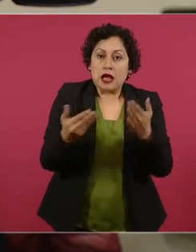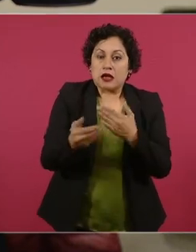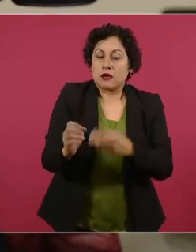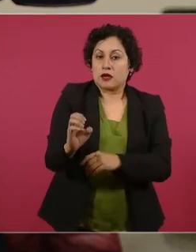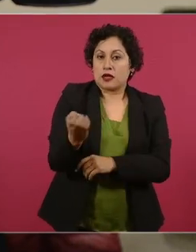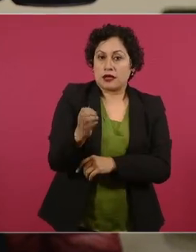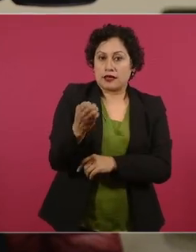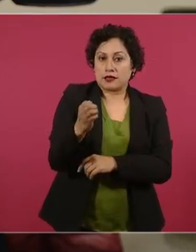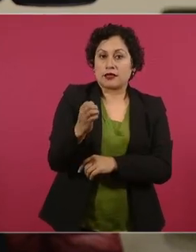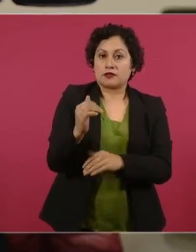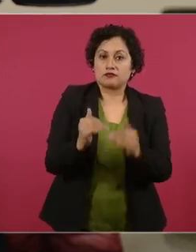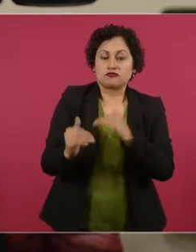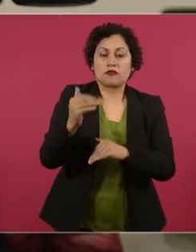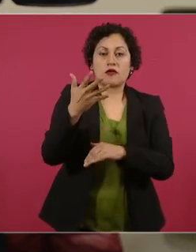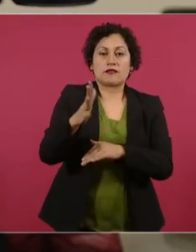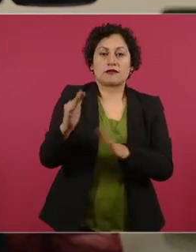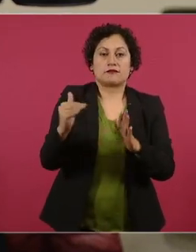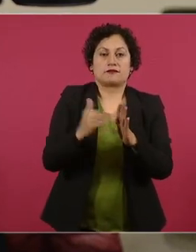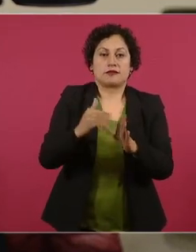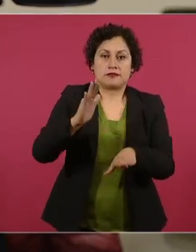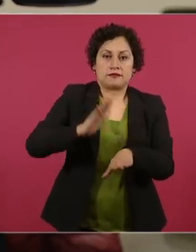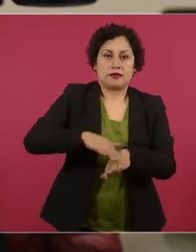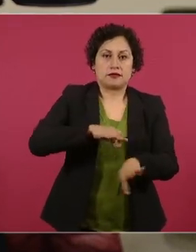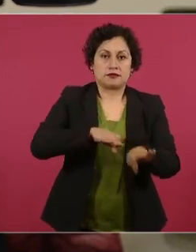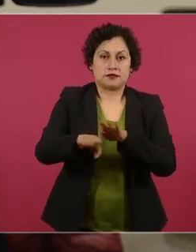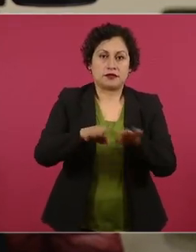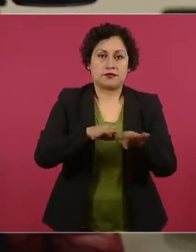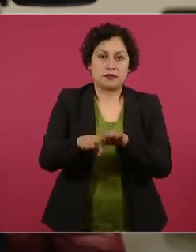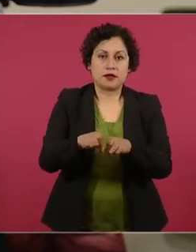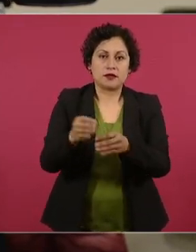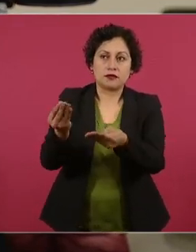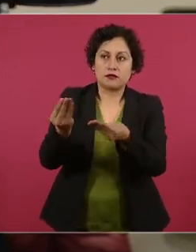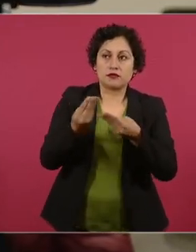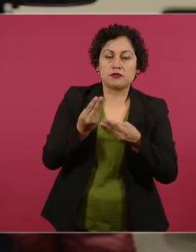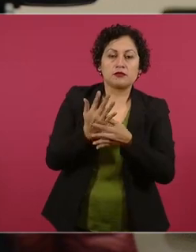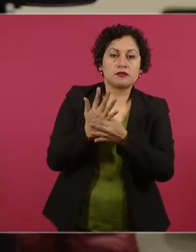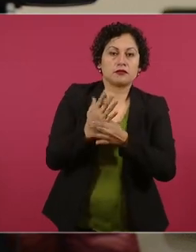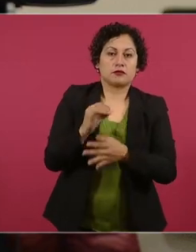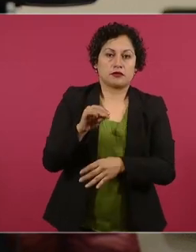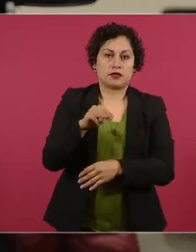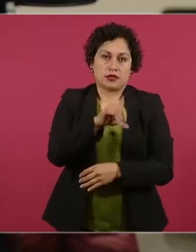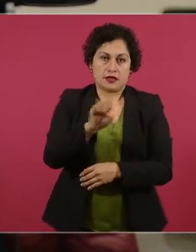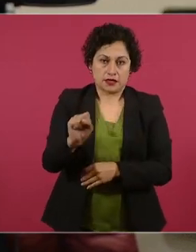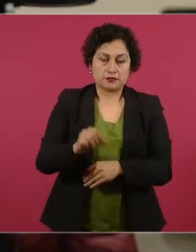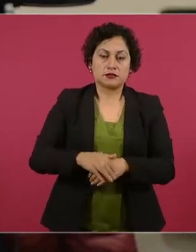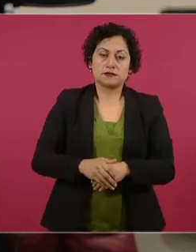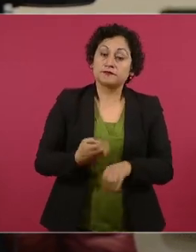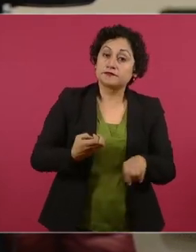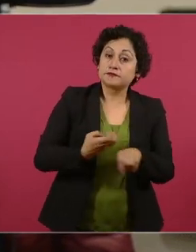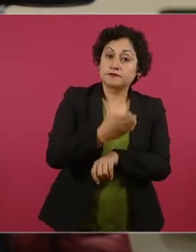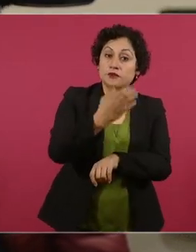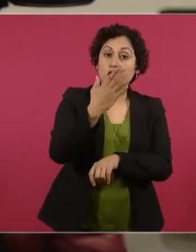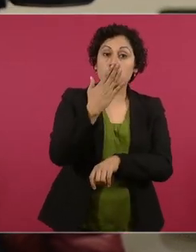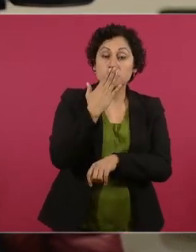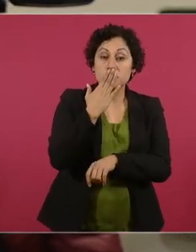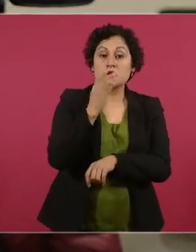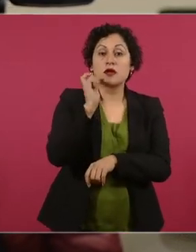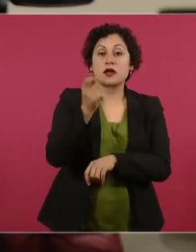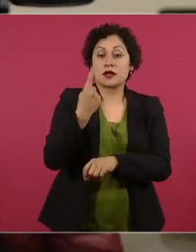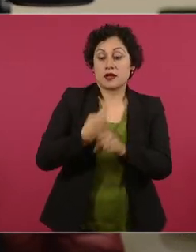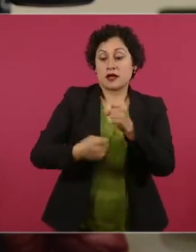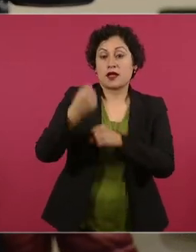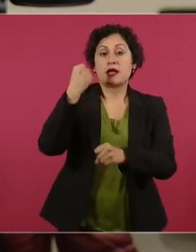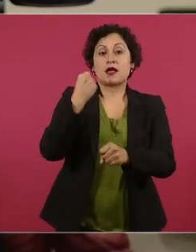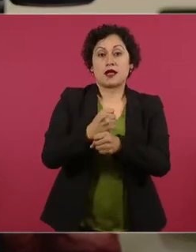crecimiento adicional de 10,000 empleos, de acuerdo al reporte que nos presenta el IMSS. Sonora Sonora logró captar el año pasado un monto